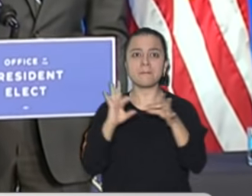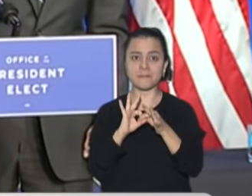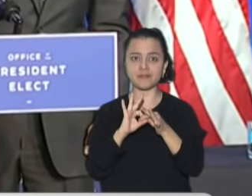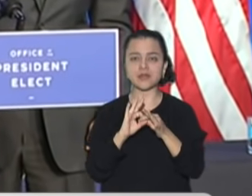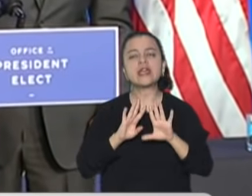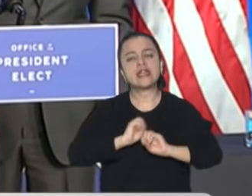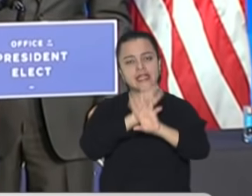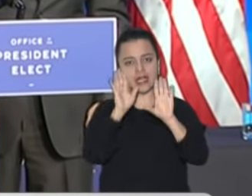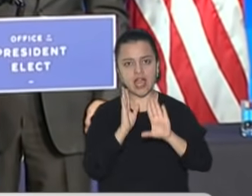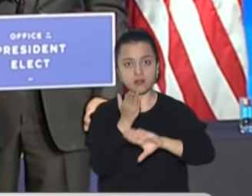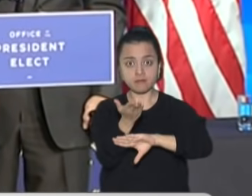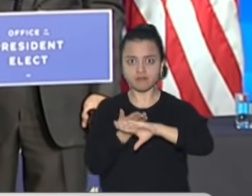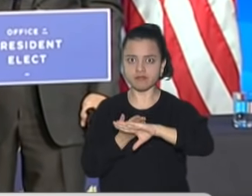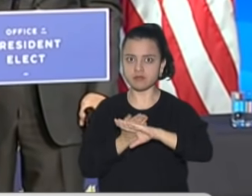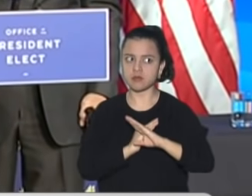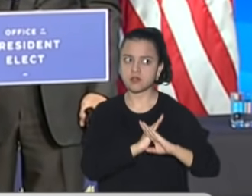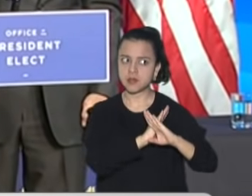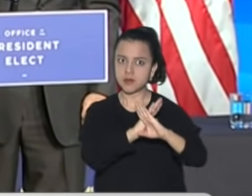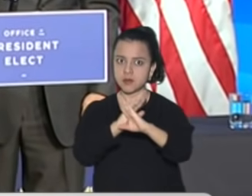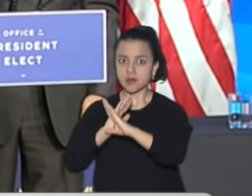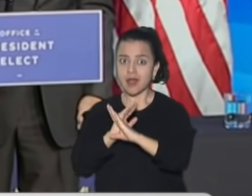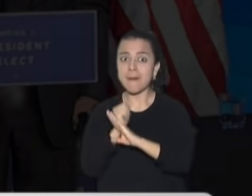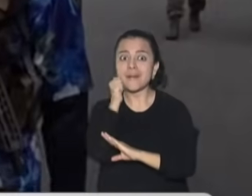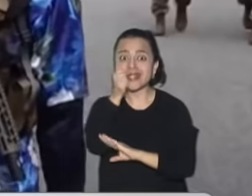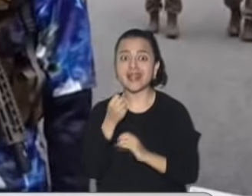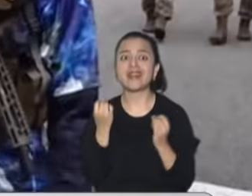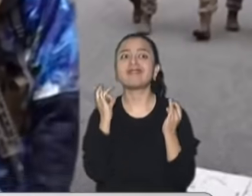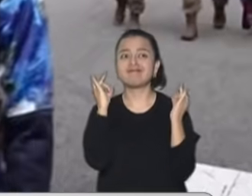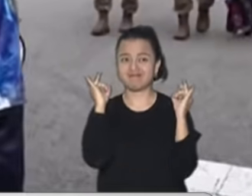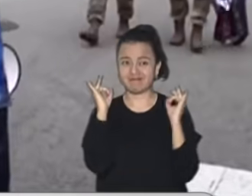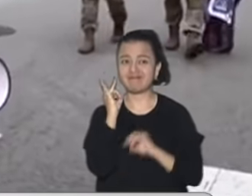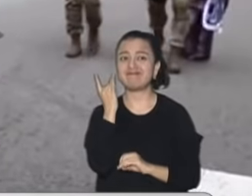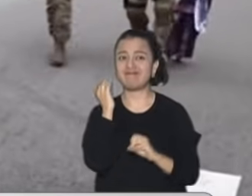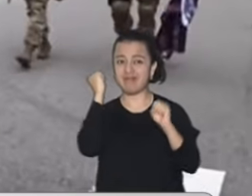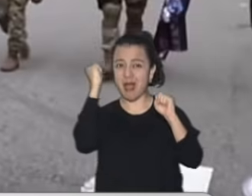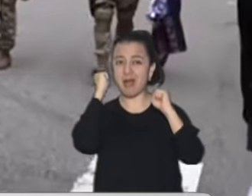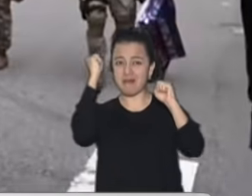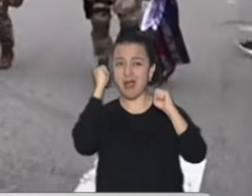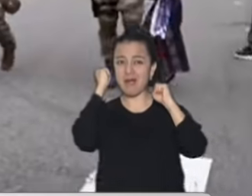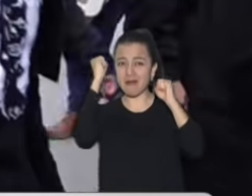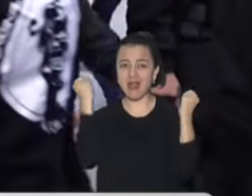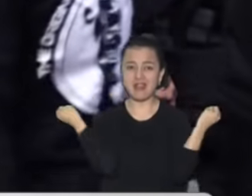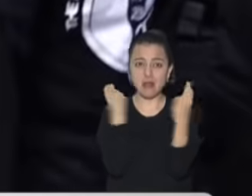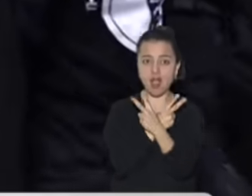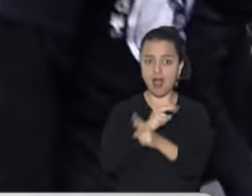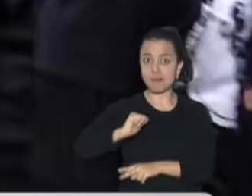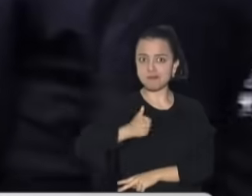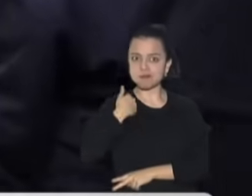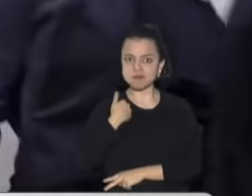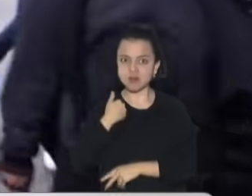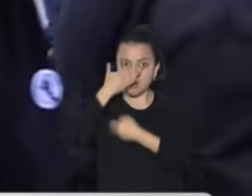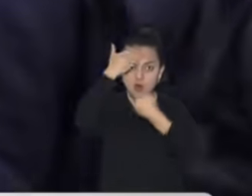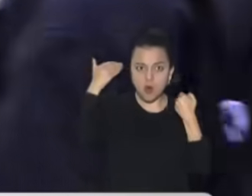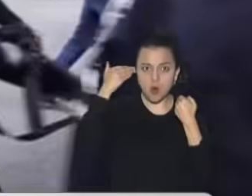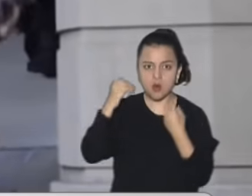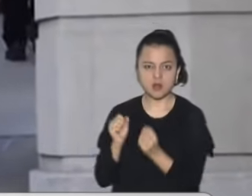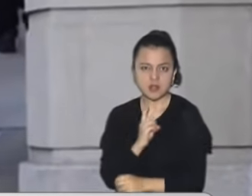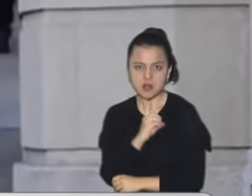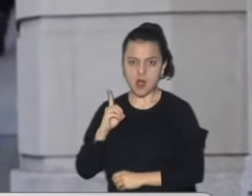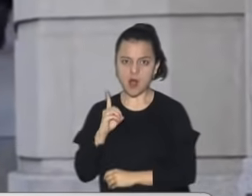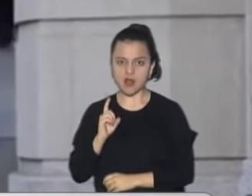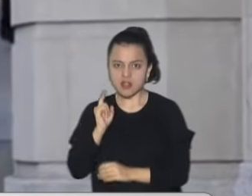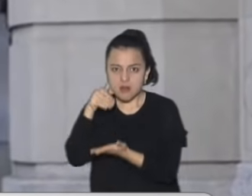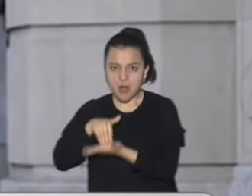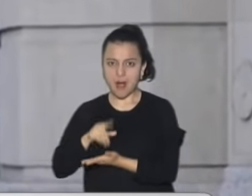medidas de seguridad ante posibles acciones violentas de grupos de ultraderechas y proarmas, algunos de los cuales se han manifestado